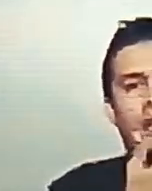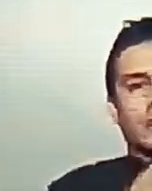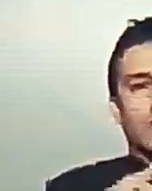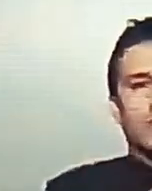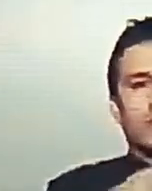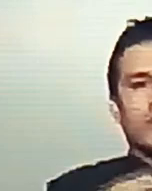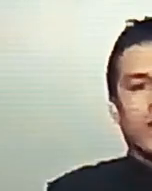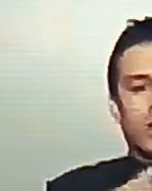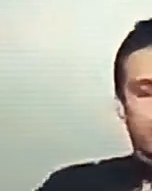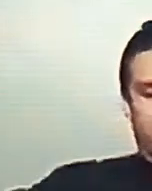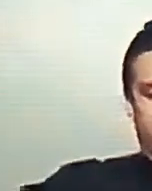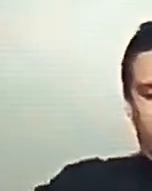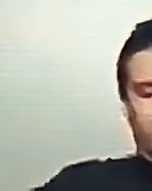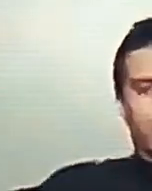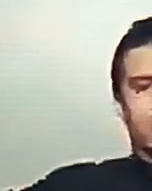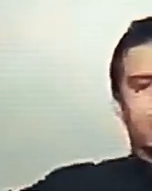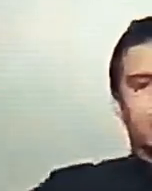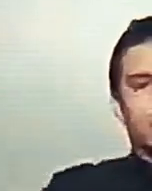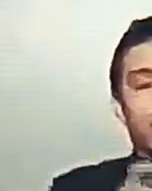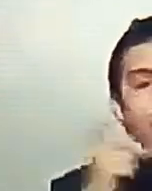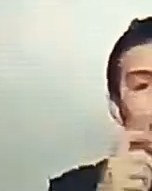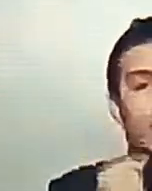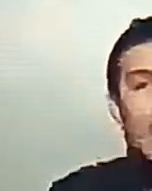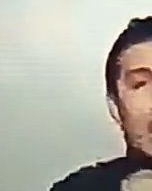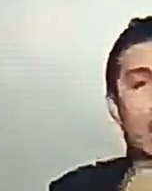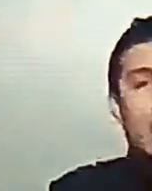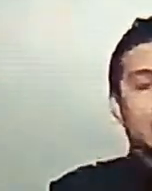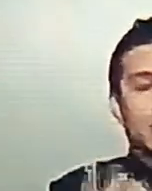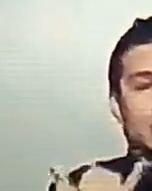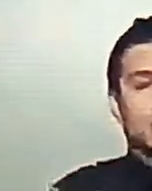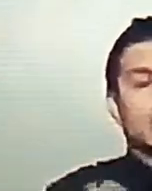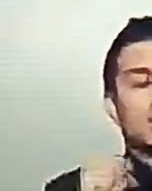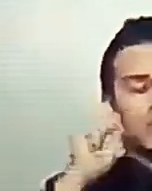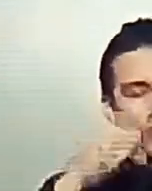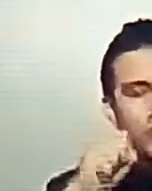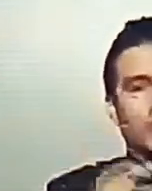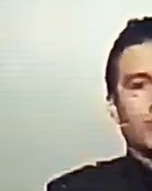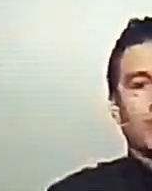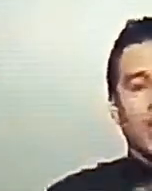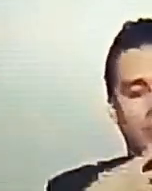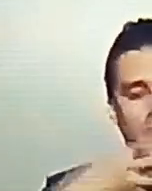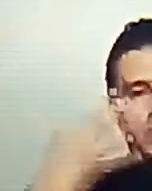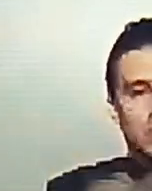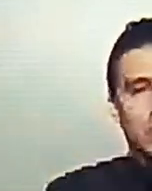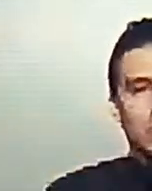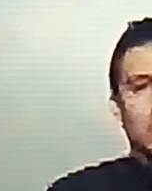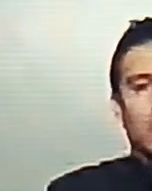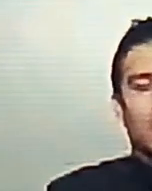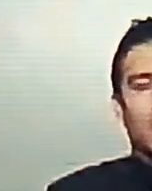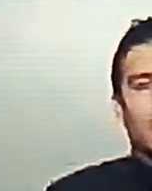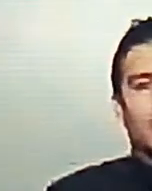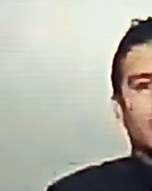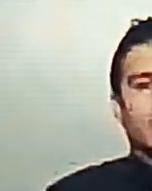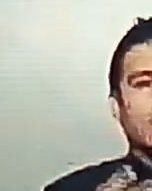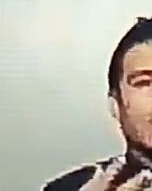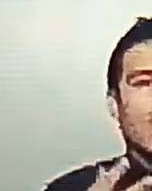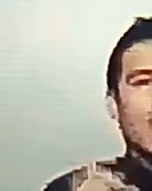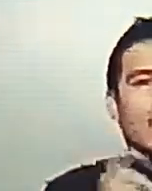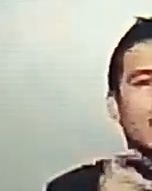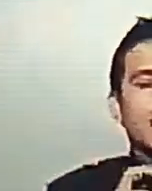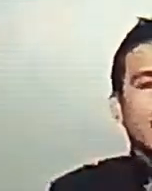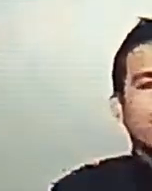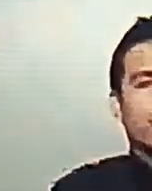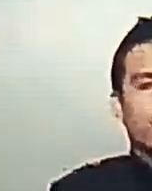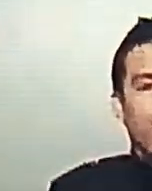hecho antes, por supuesto, que tiene que hacerse ahora también, pero que es un paliativo al manejo de la cuenca integral del río Guayas, que se requiere un plan